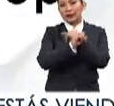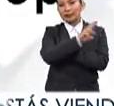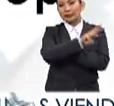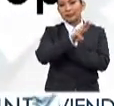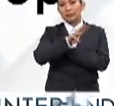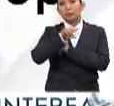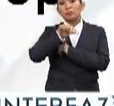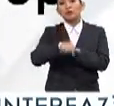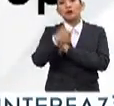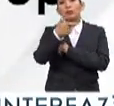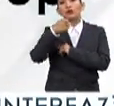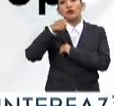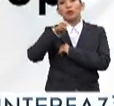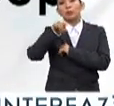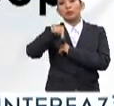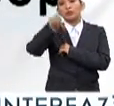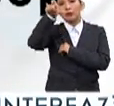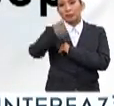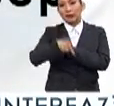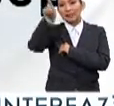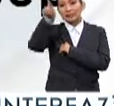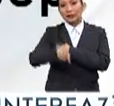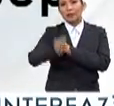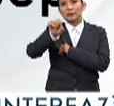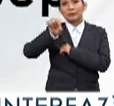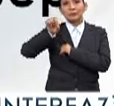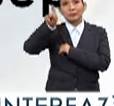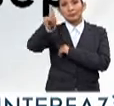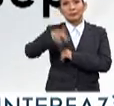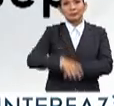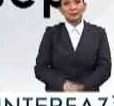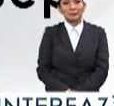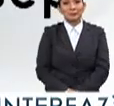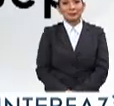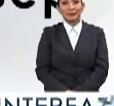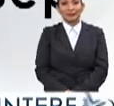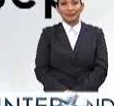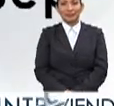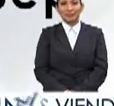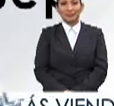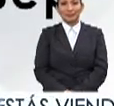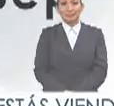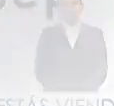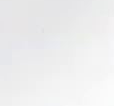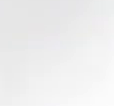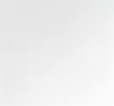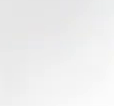la página www.buap.mx diagonal sep